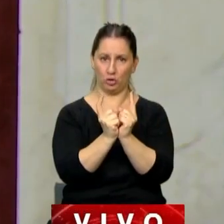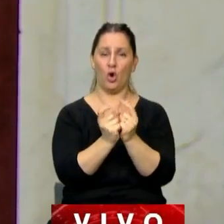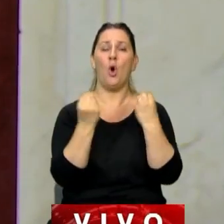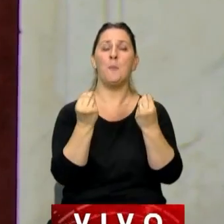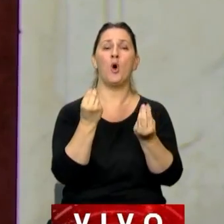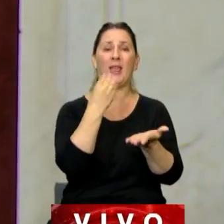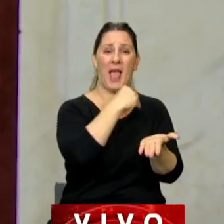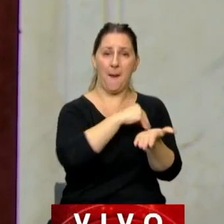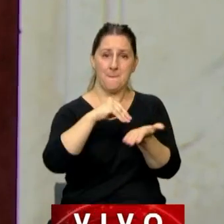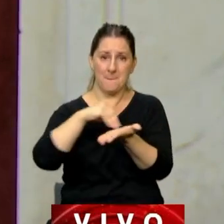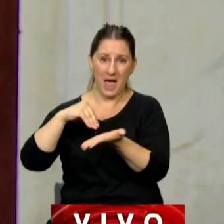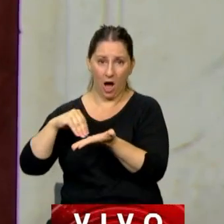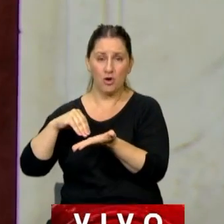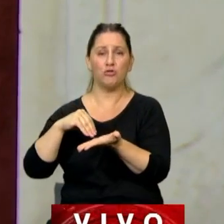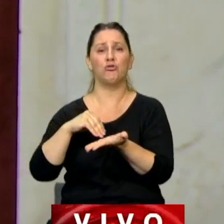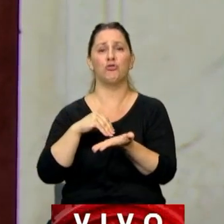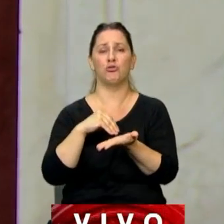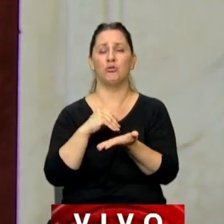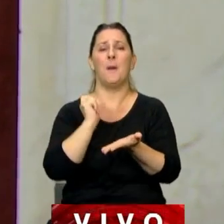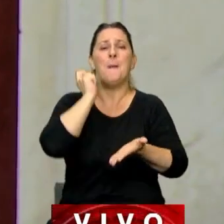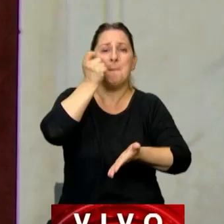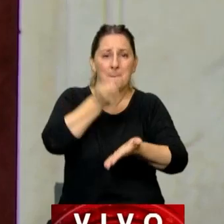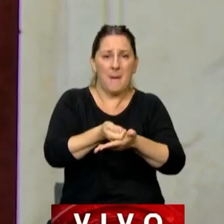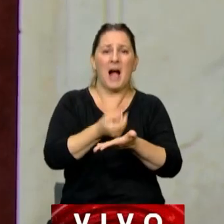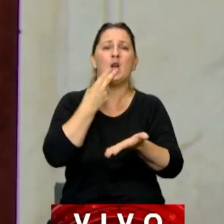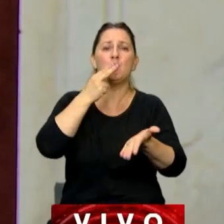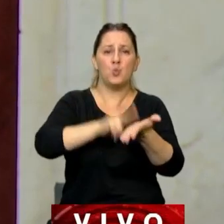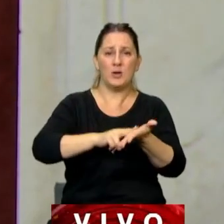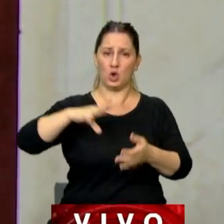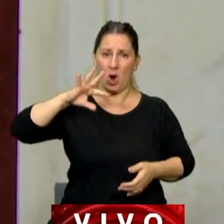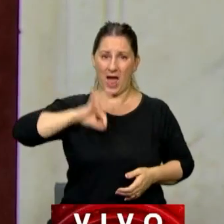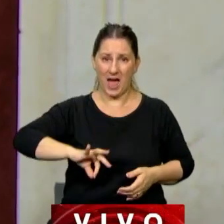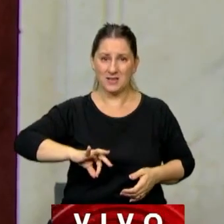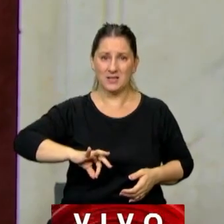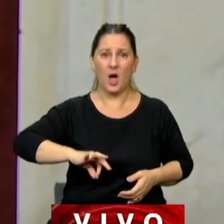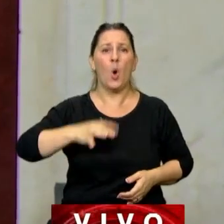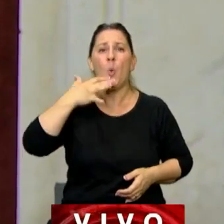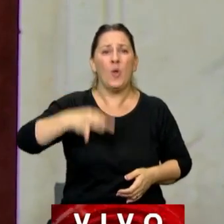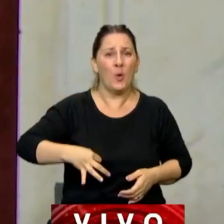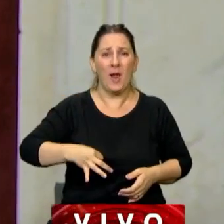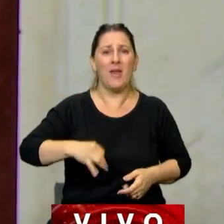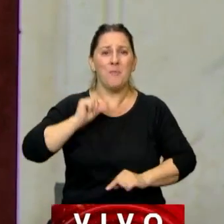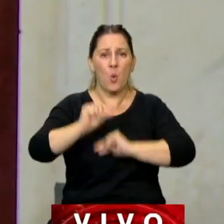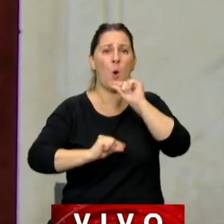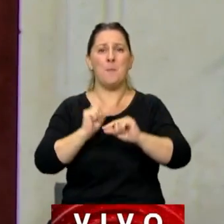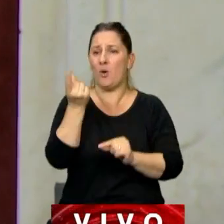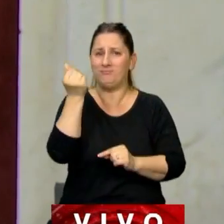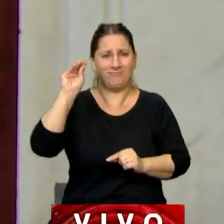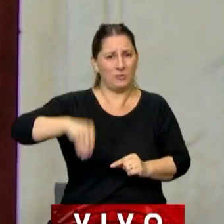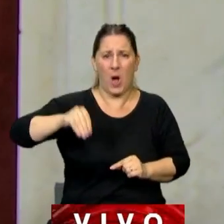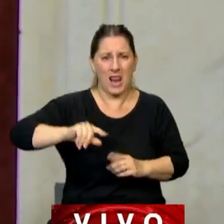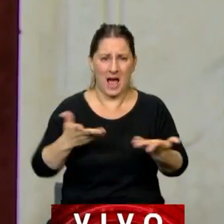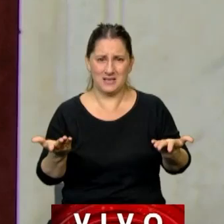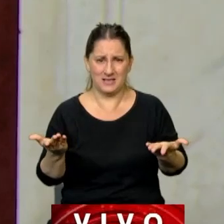los empleados están pagando impuesto a las ganancias cuando realmente les alcanza para comprar menos.